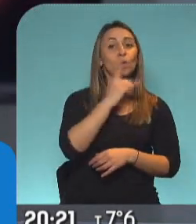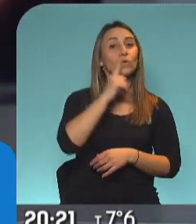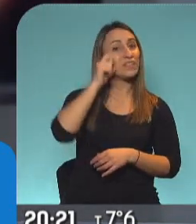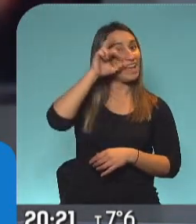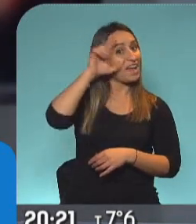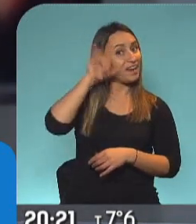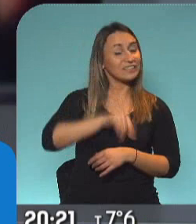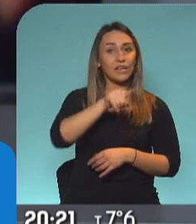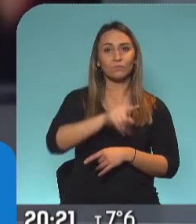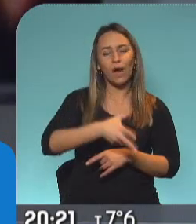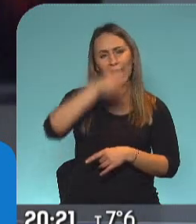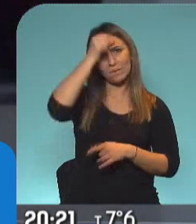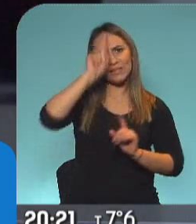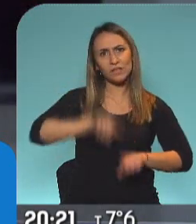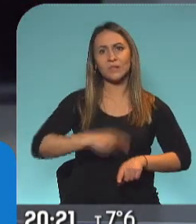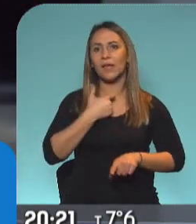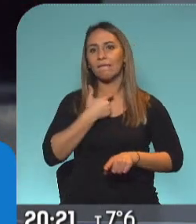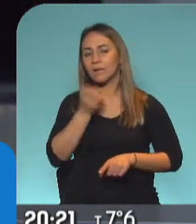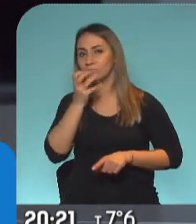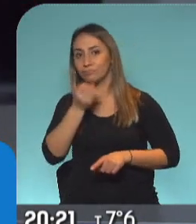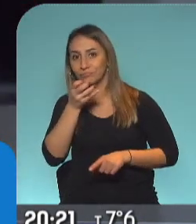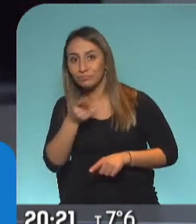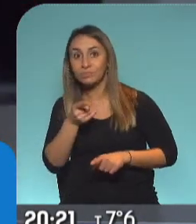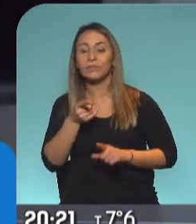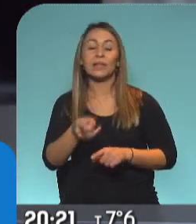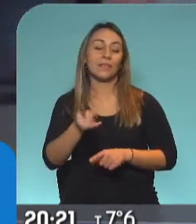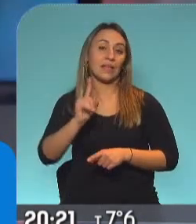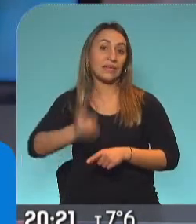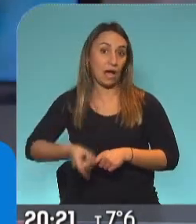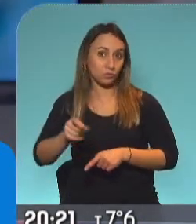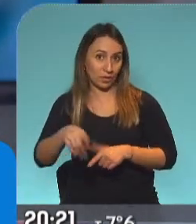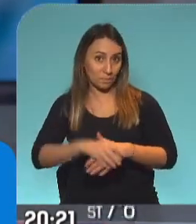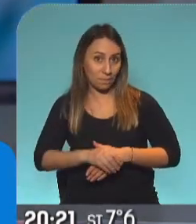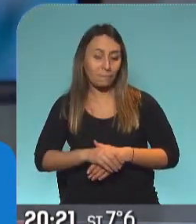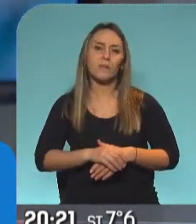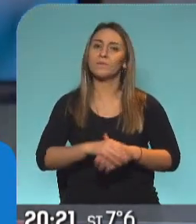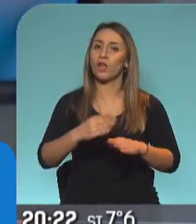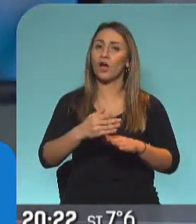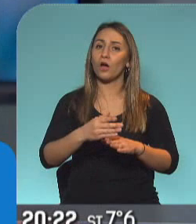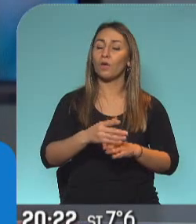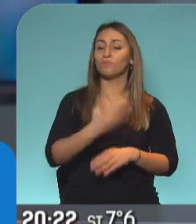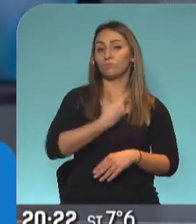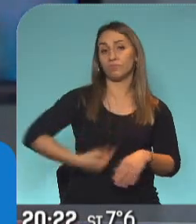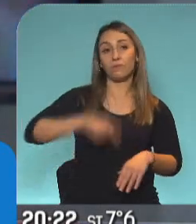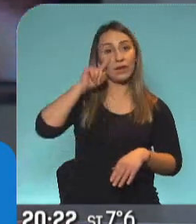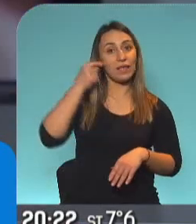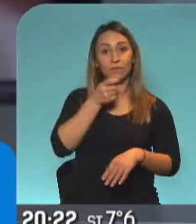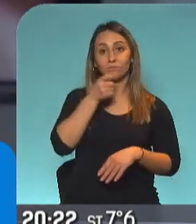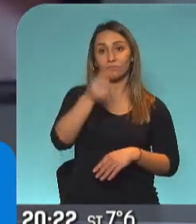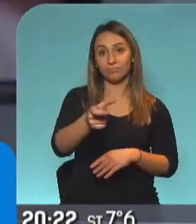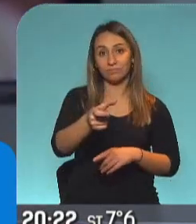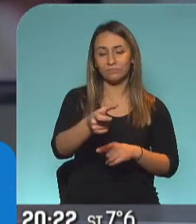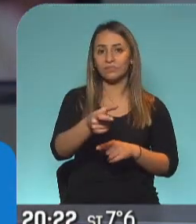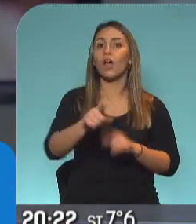era un imputado colaborador en esta causa. Pero después de la respuesta de Alberto Fernández, tuiteó